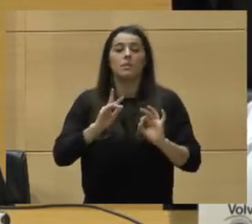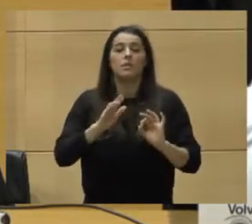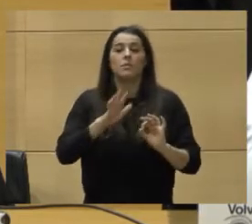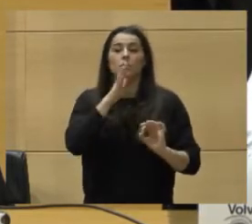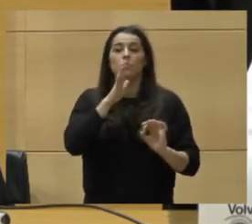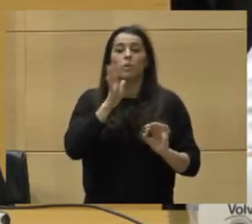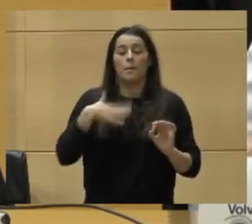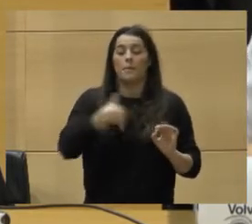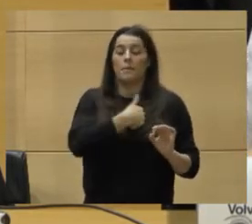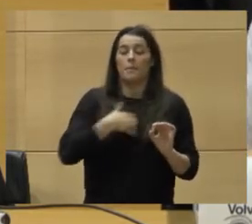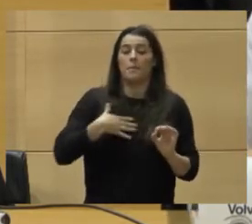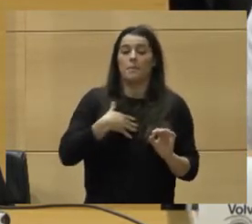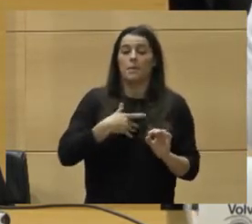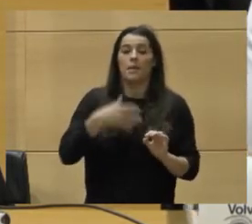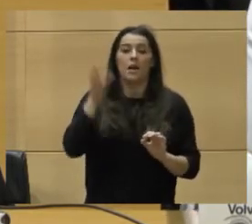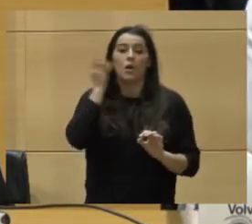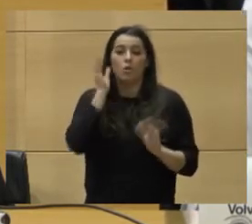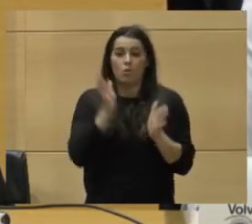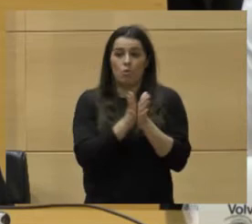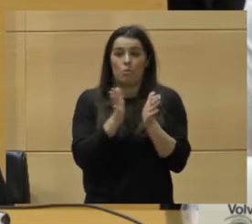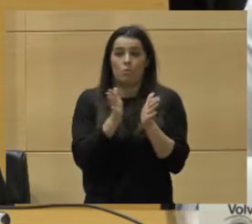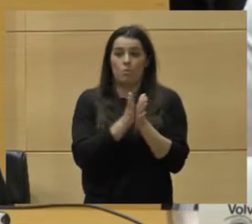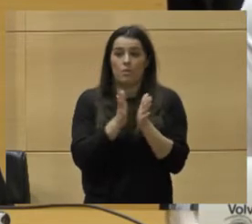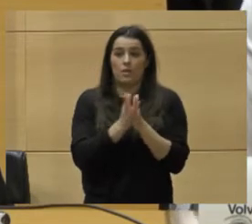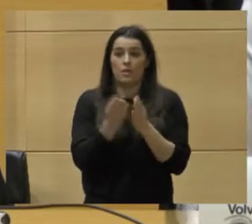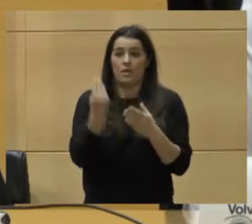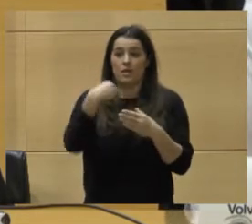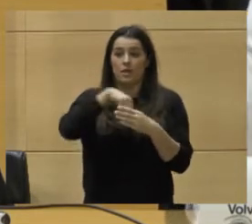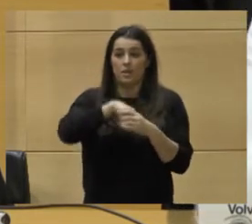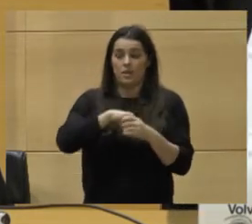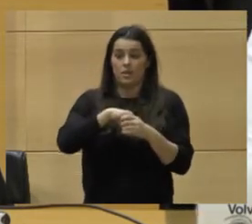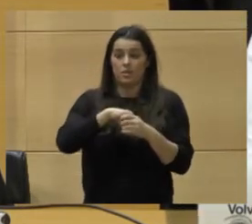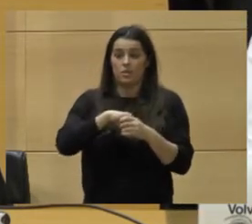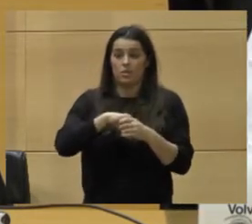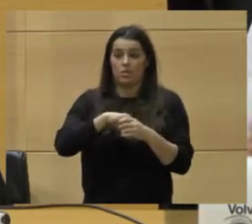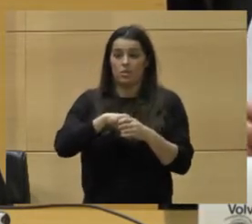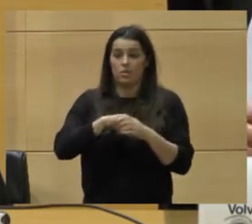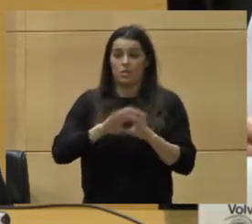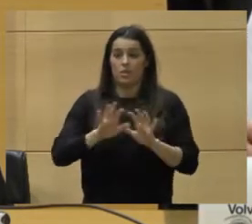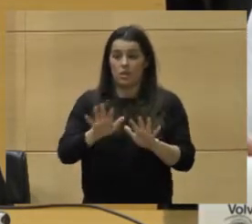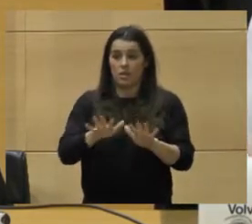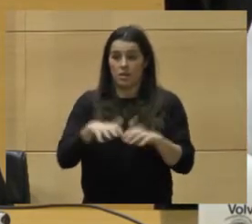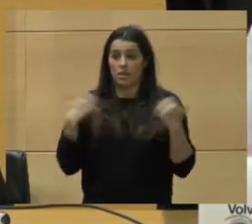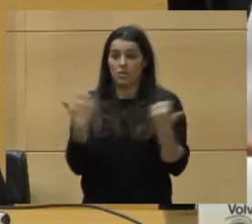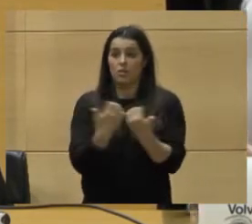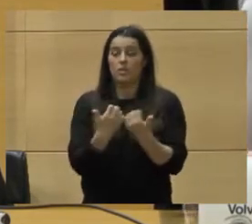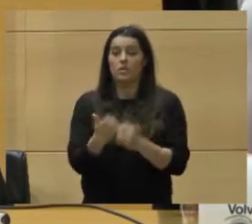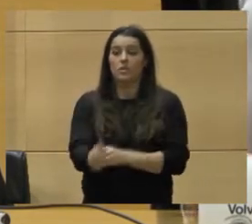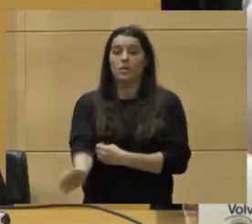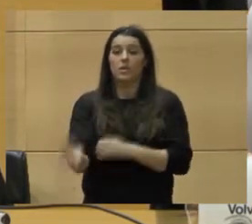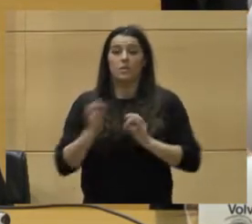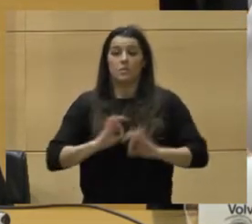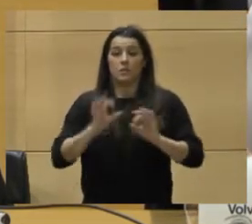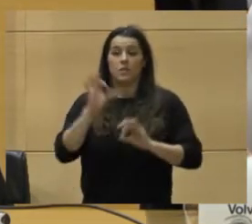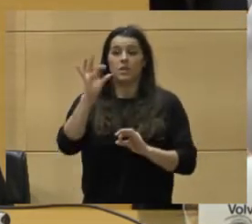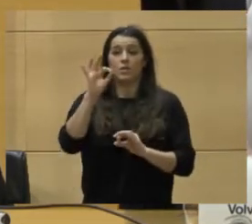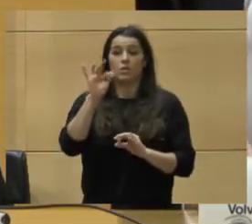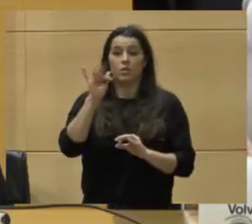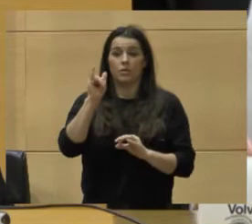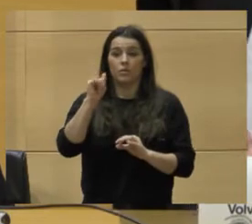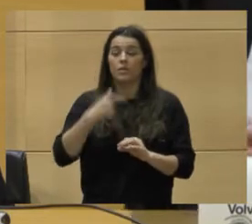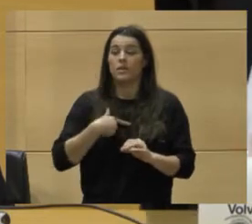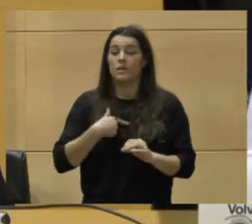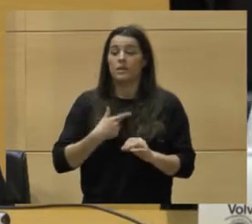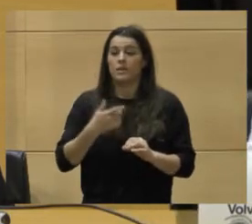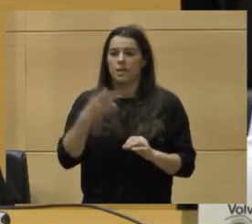en el congreso en el pacto contra las violencias machistas en concreto sofía castañón que debería estar en esta mesa y por problemas no ha podido asistir